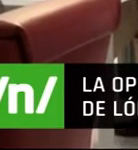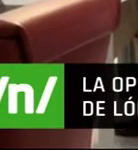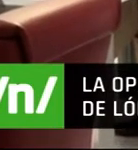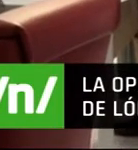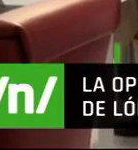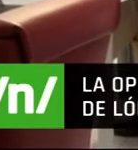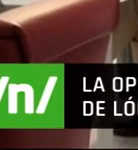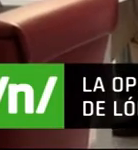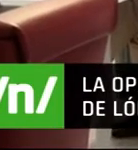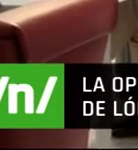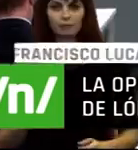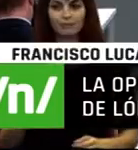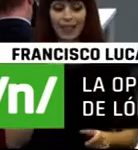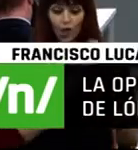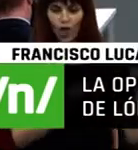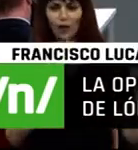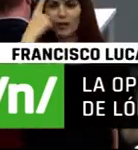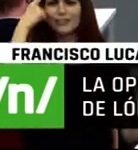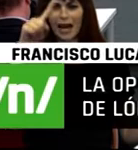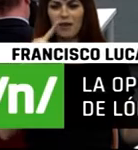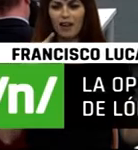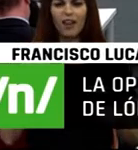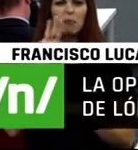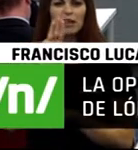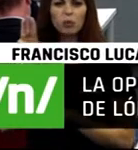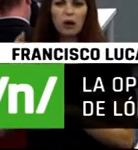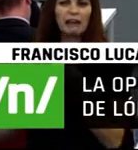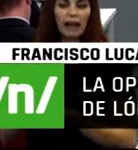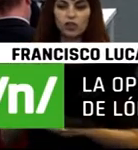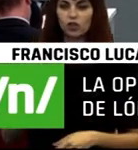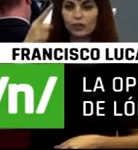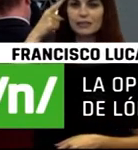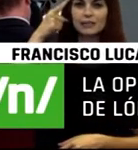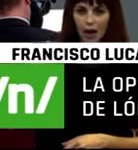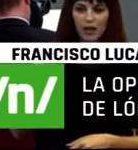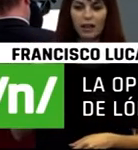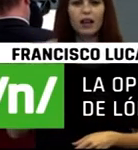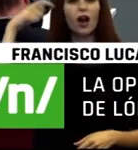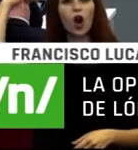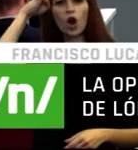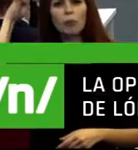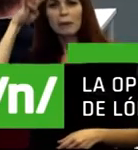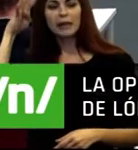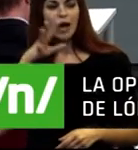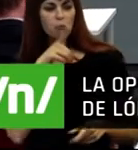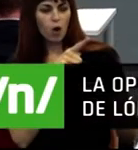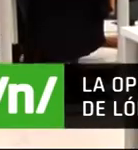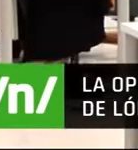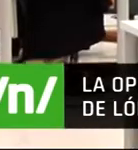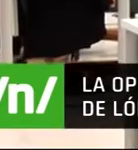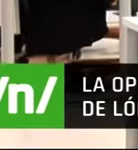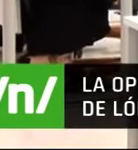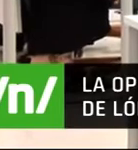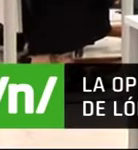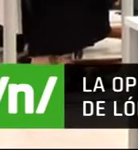López Miras de matar al Mar Menor. La ciudadanía de la región de Murcia ya sabe lo que ha hecho López Miras por el Mar Menor. Nada.